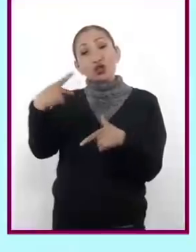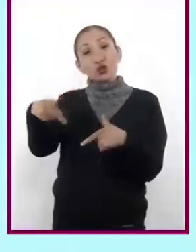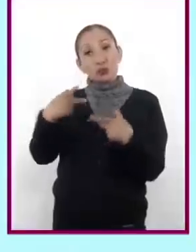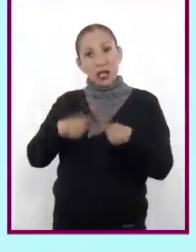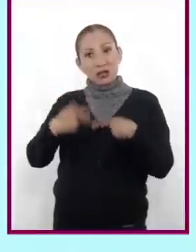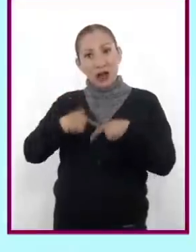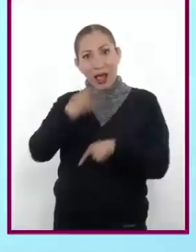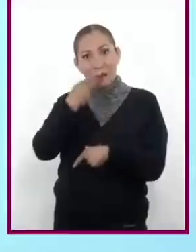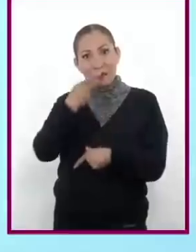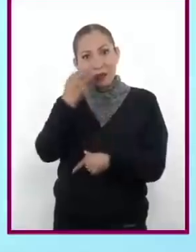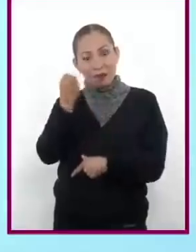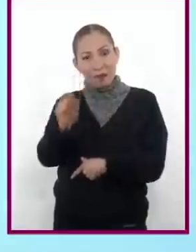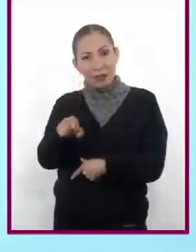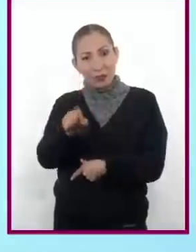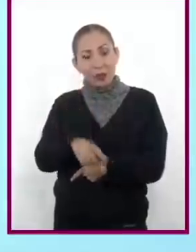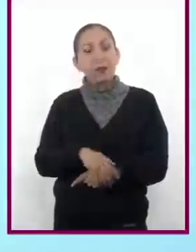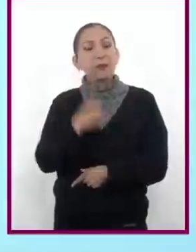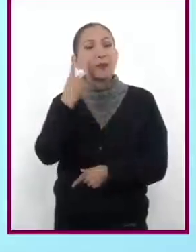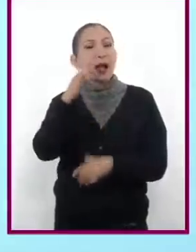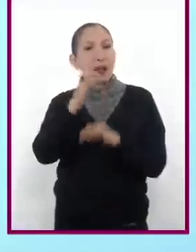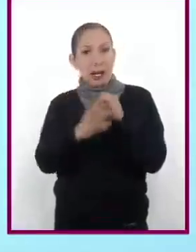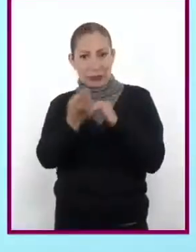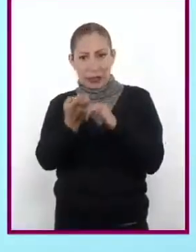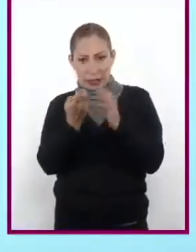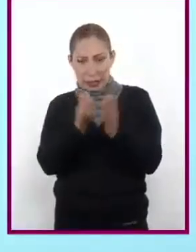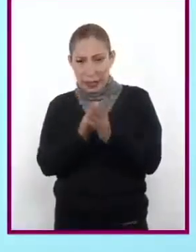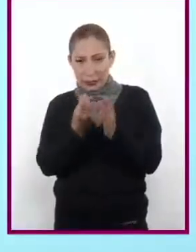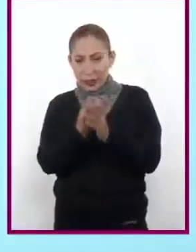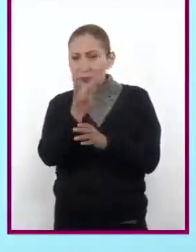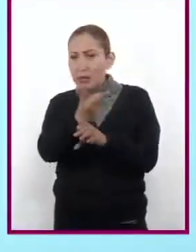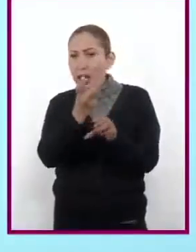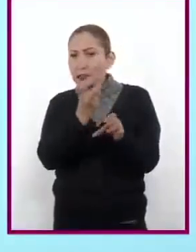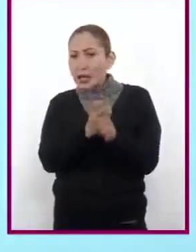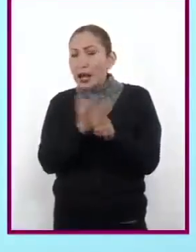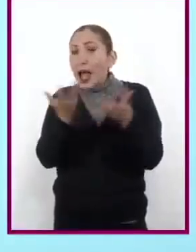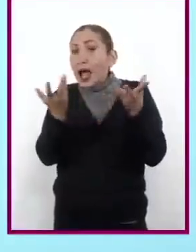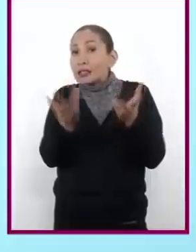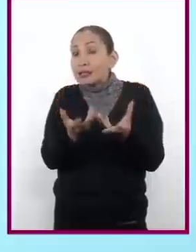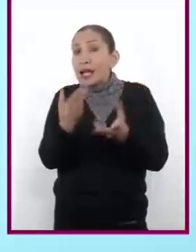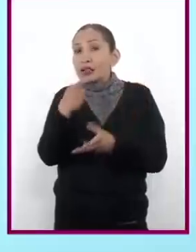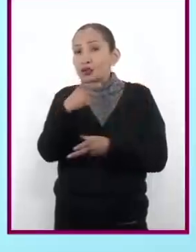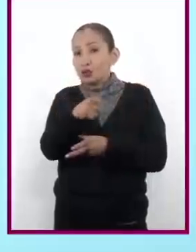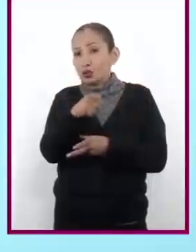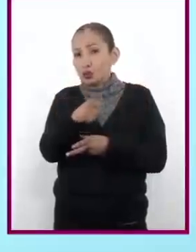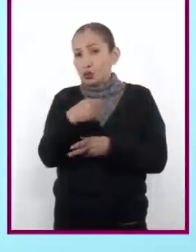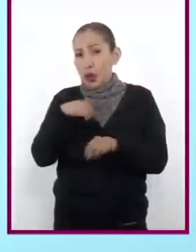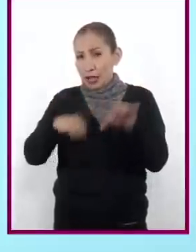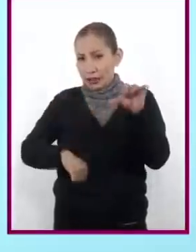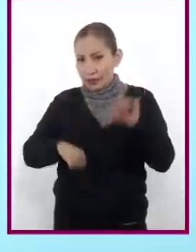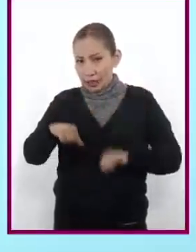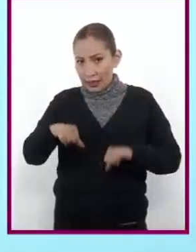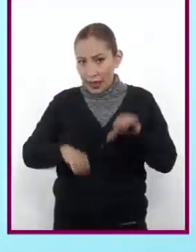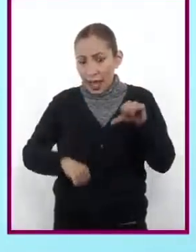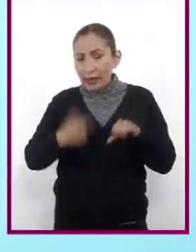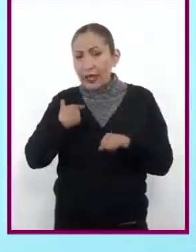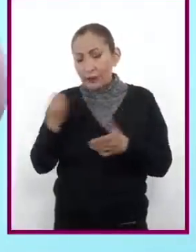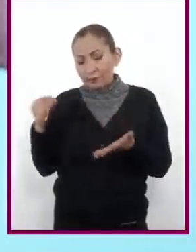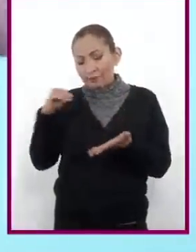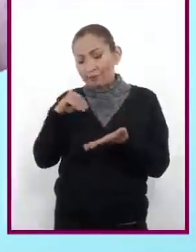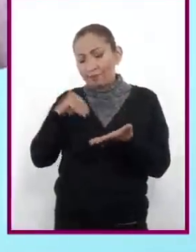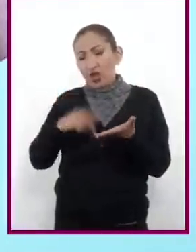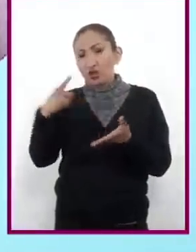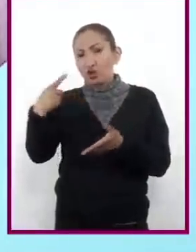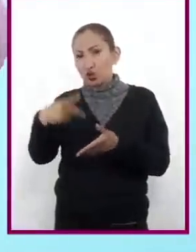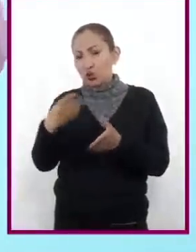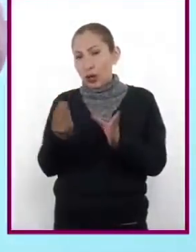sus hablantes. Para terminar esta sesión, les invitamos a realizar las siguientes actividades e integrarlas a